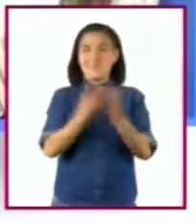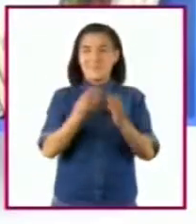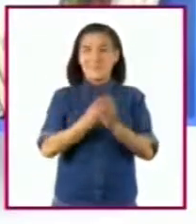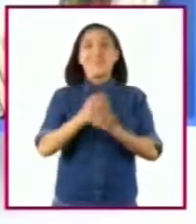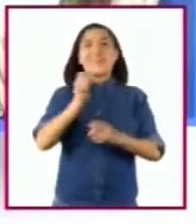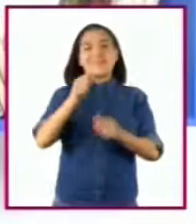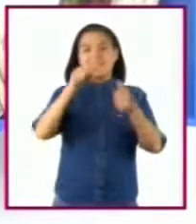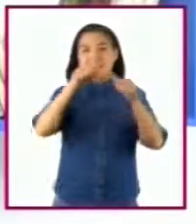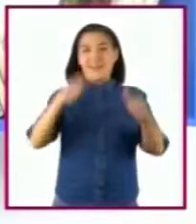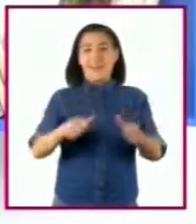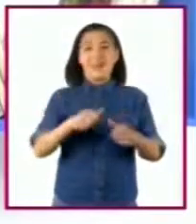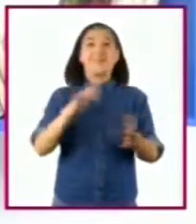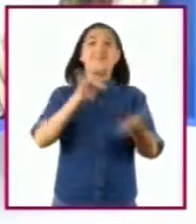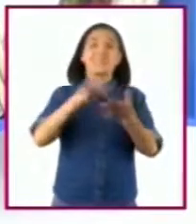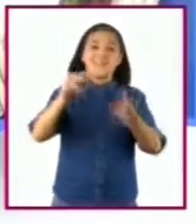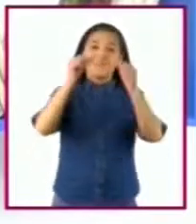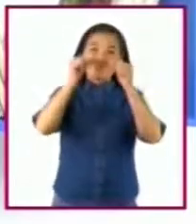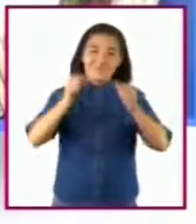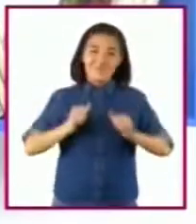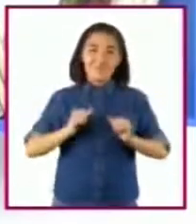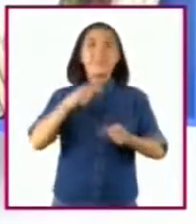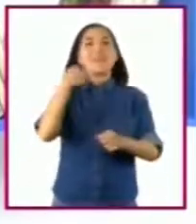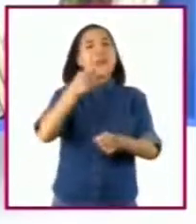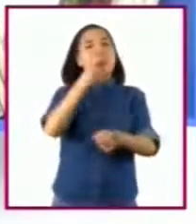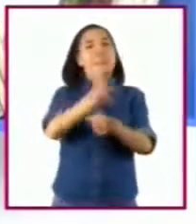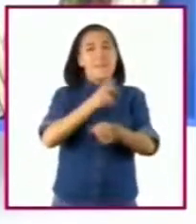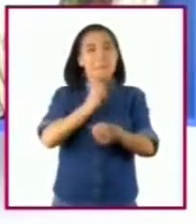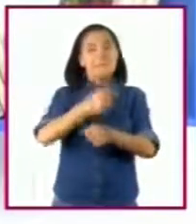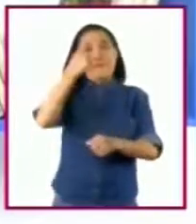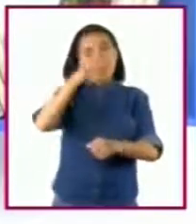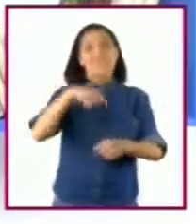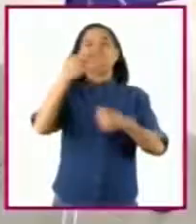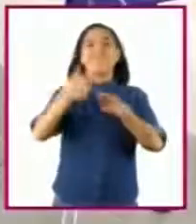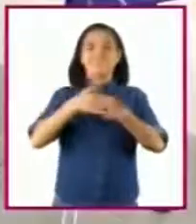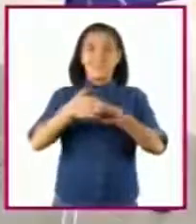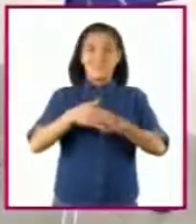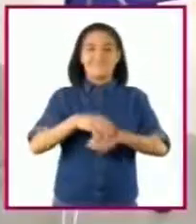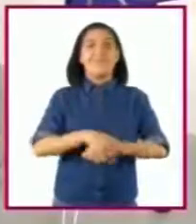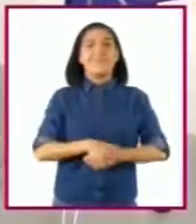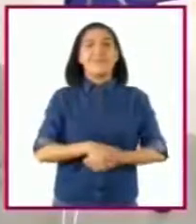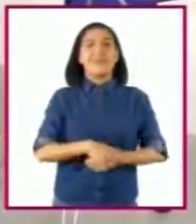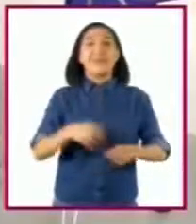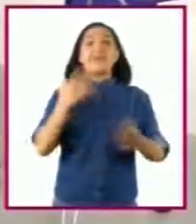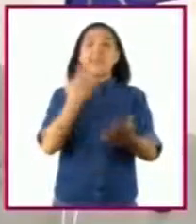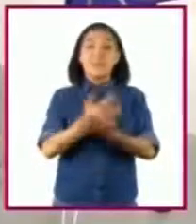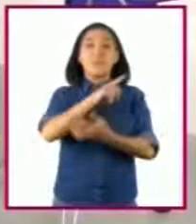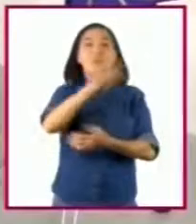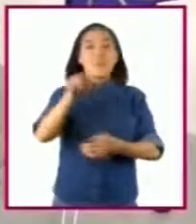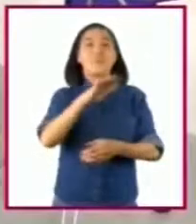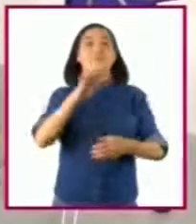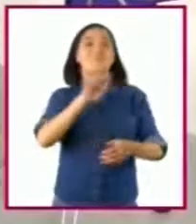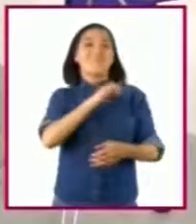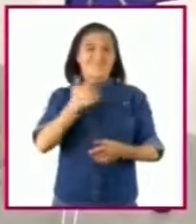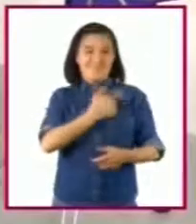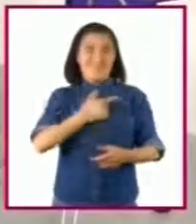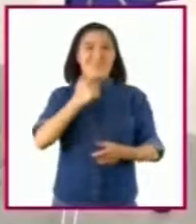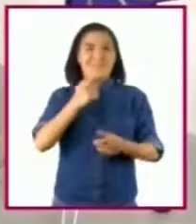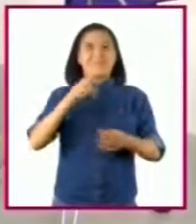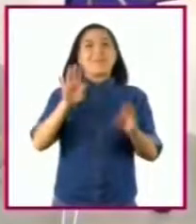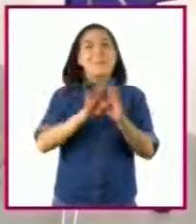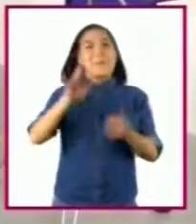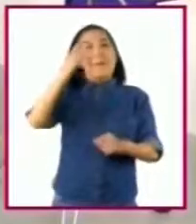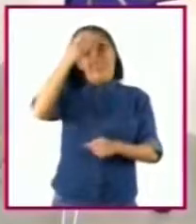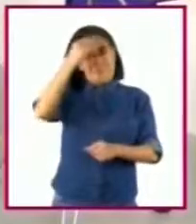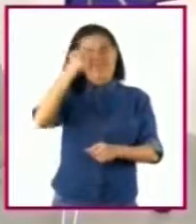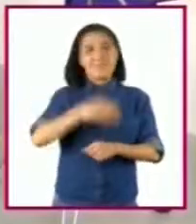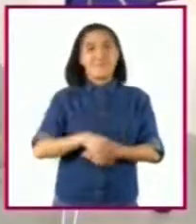artes. Agradecemos su atención y los invitamos a acompañarnos en la próxima. Esperamos que hayan disfrutado este aprendizaje y si les